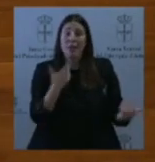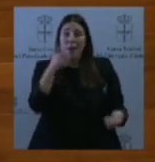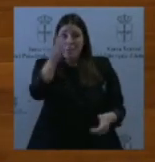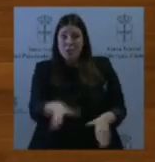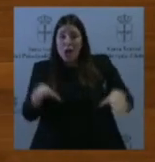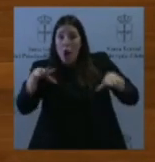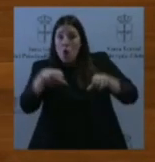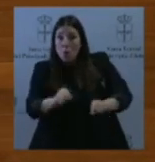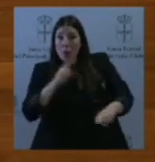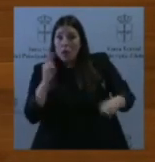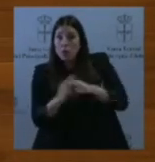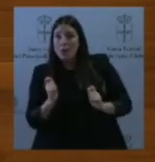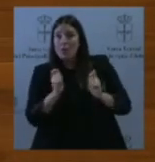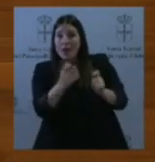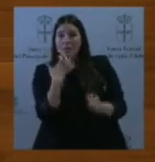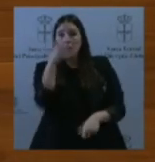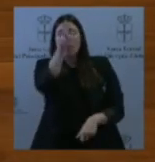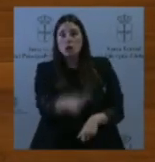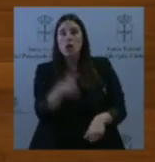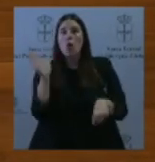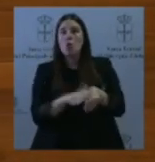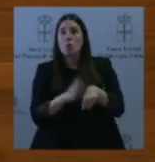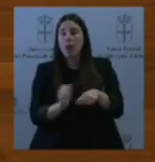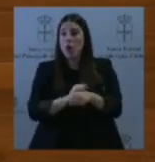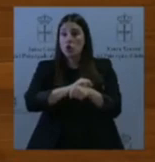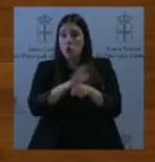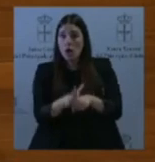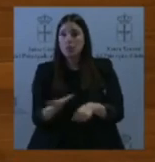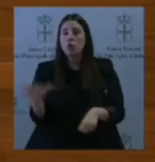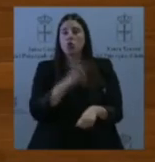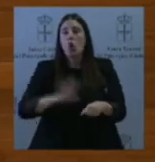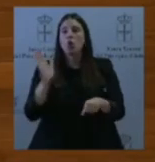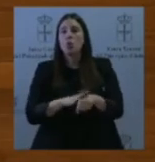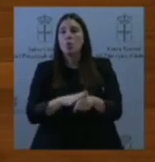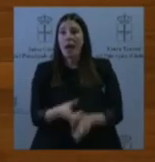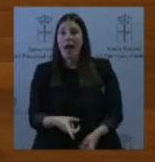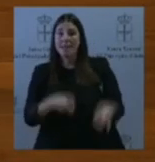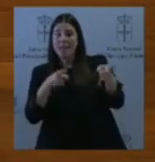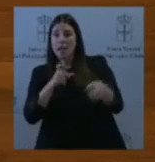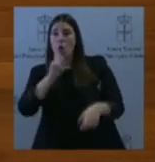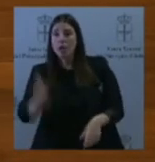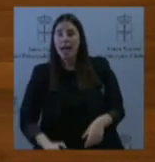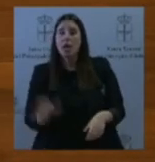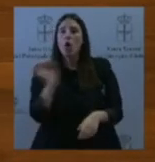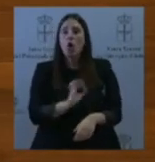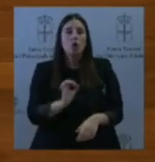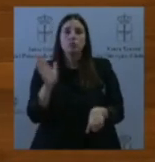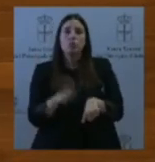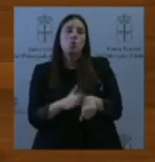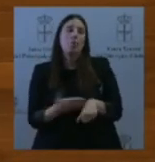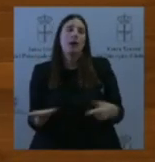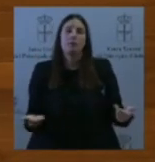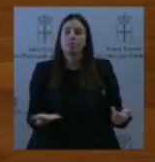causa de la pandemia, a causa de la guerra en Ucrania y a causa de una inflación